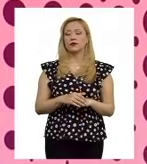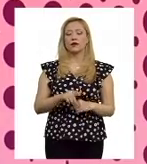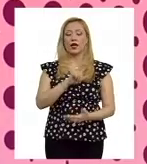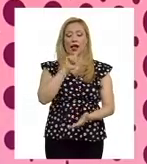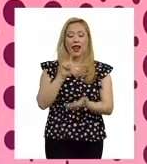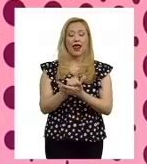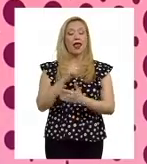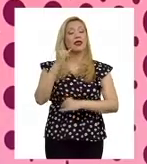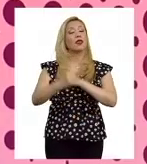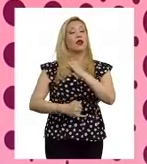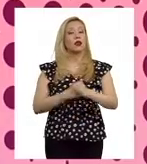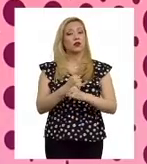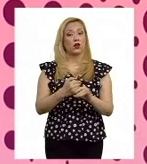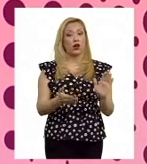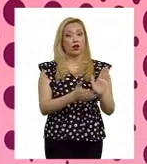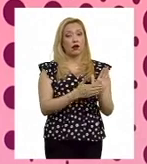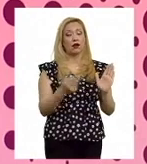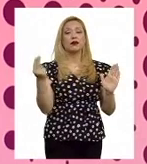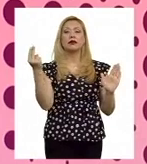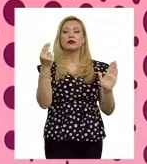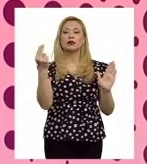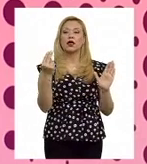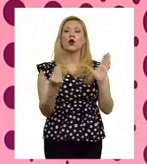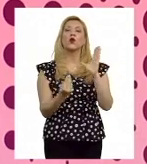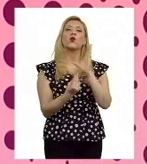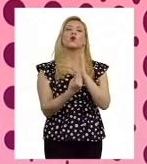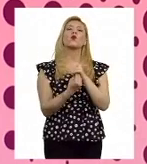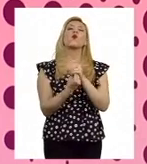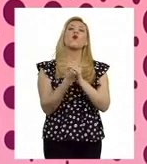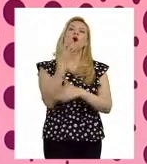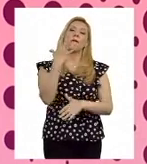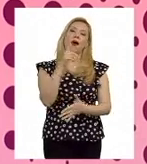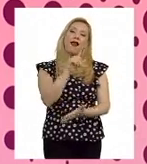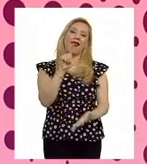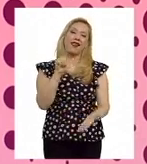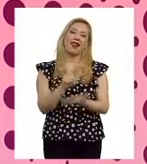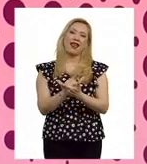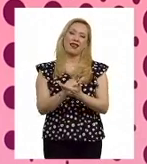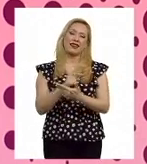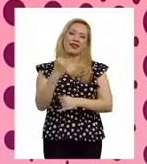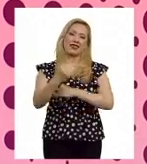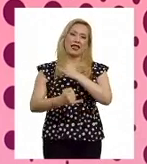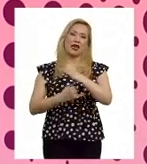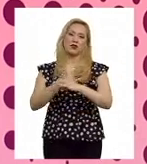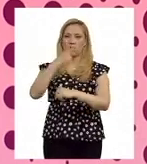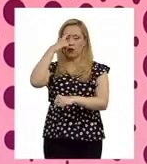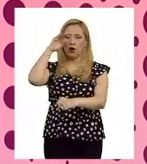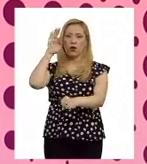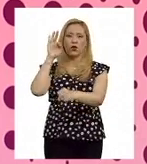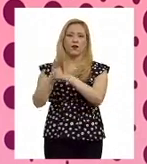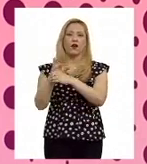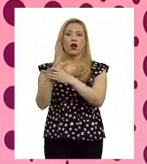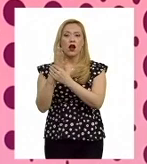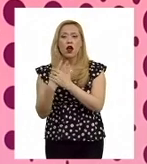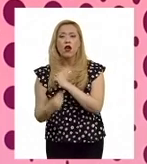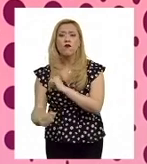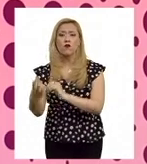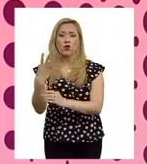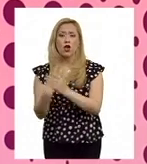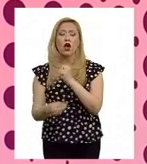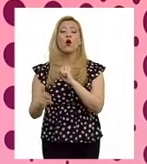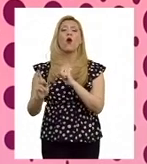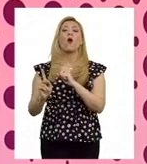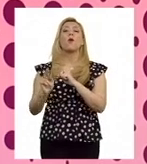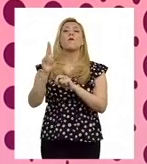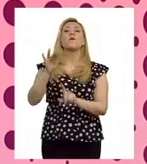derecho internacional se necesita una nueva convención para proteger los refugiados